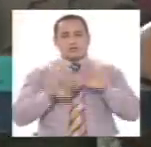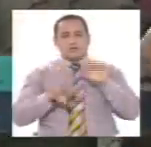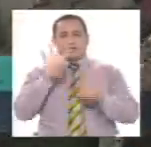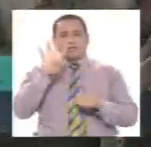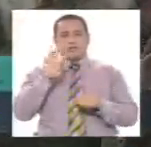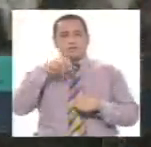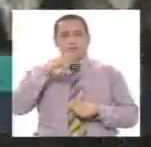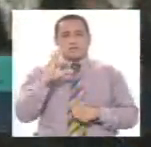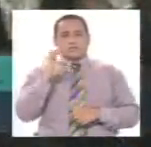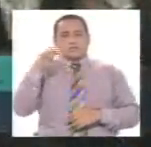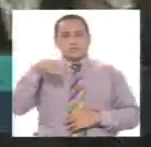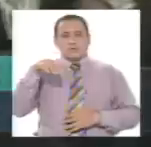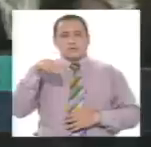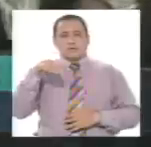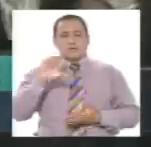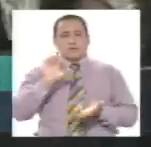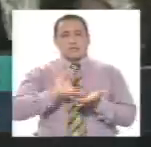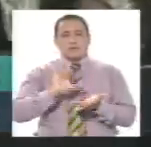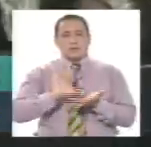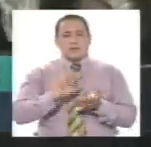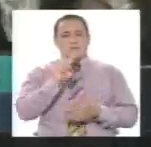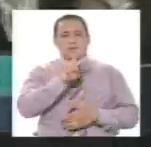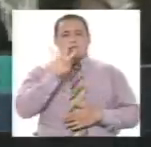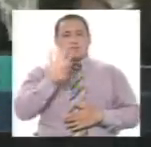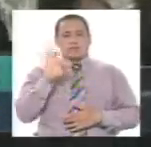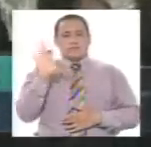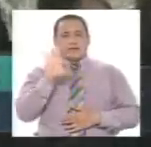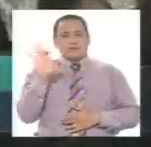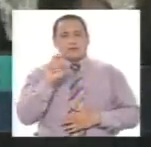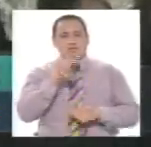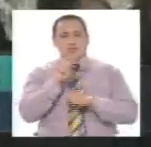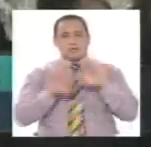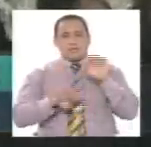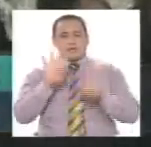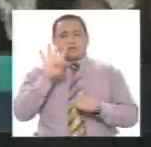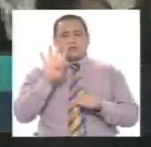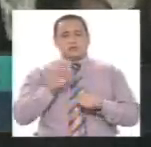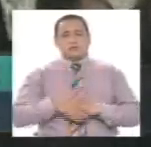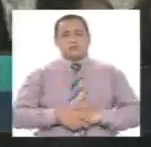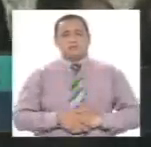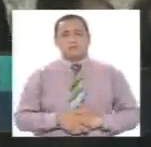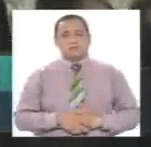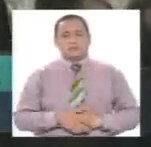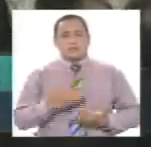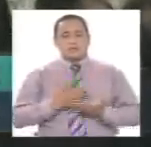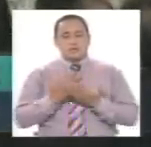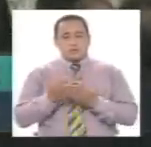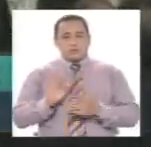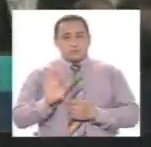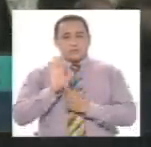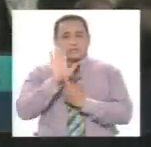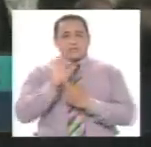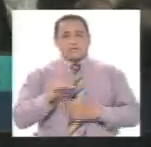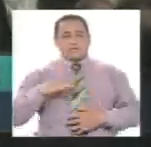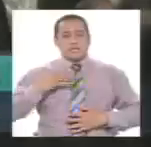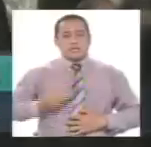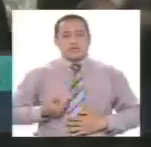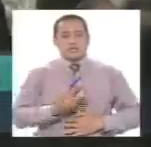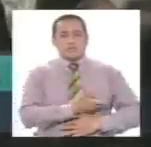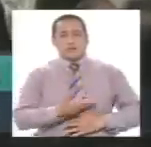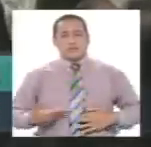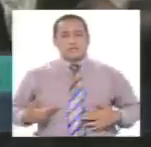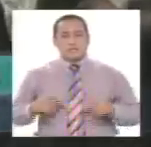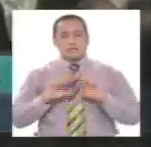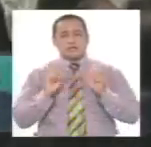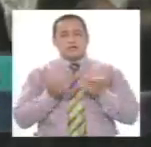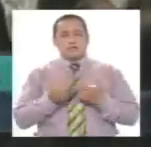075-2014, PCM, Lima, 24 de febrero de 2014. Vista la propuesta del señor Presidente del